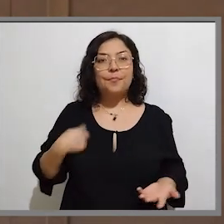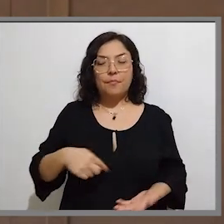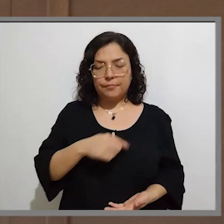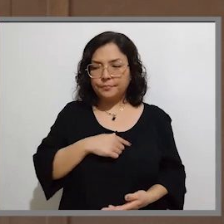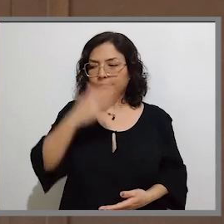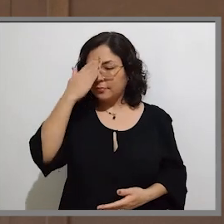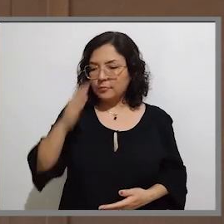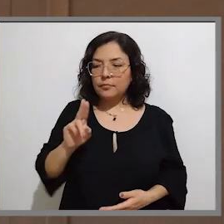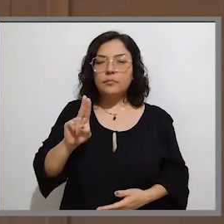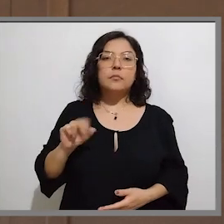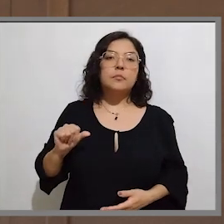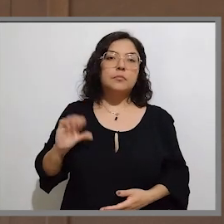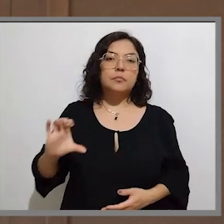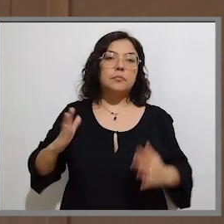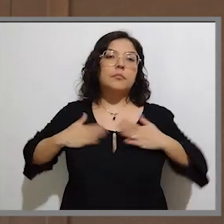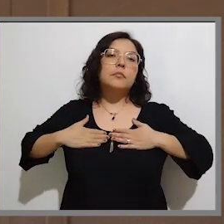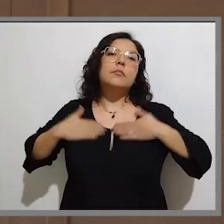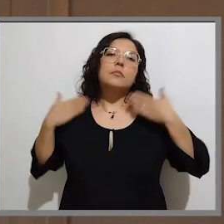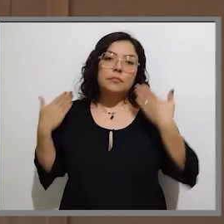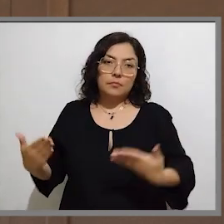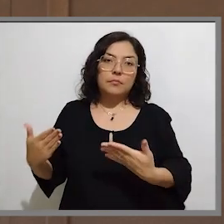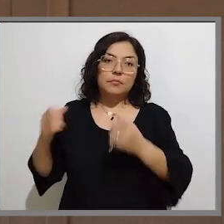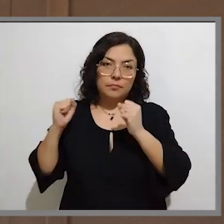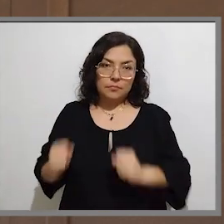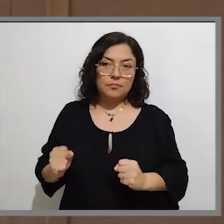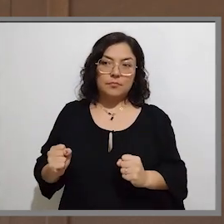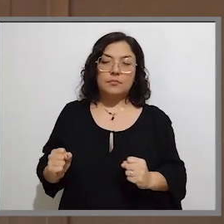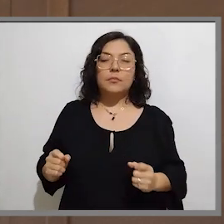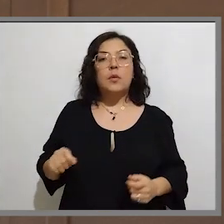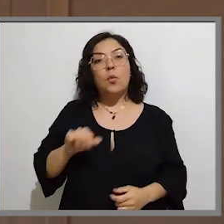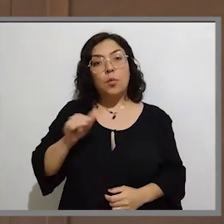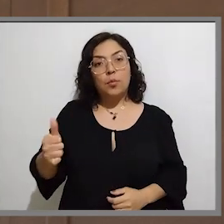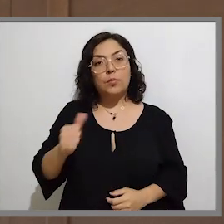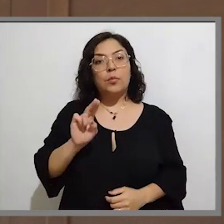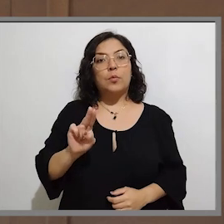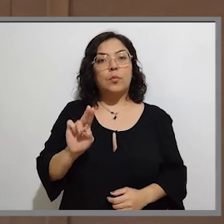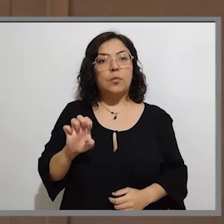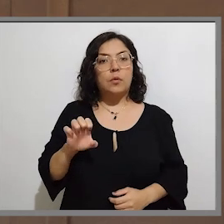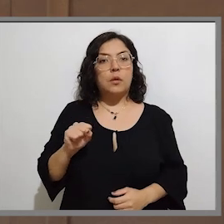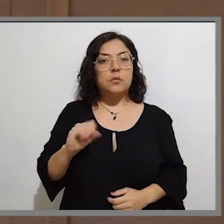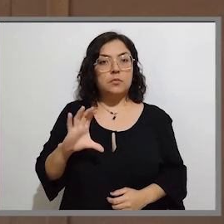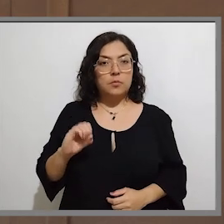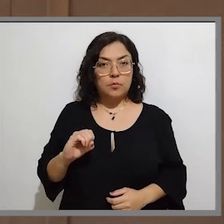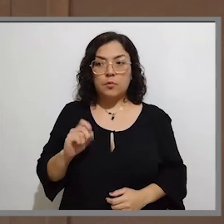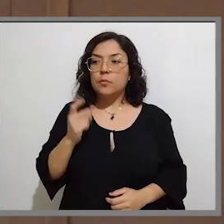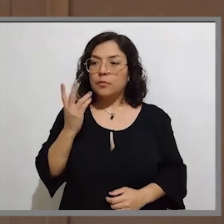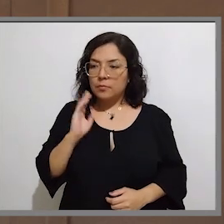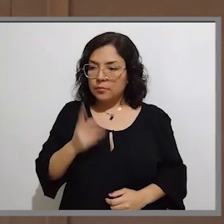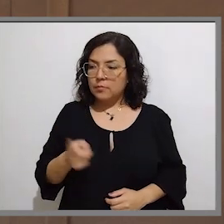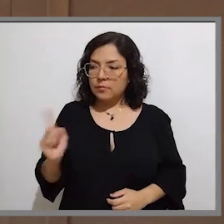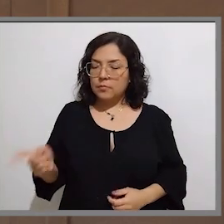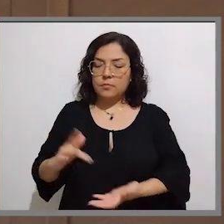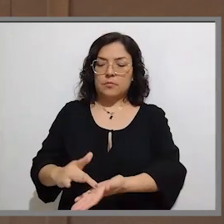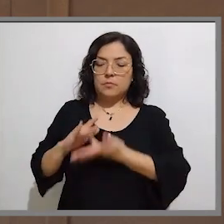nos ofrece la Universidad Autónoma de Coahuila y también el respaldo que nos ofrece la Cátedra UNESCO, porque al final del día la Cátedra